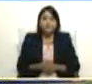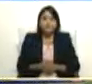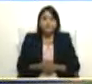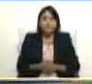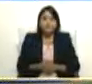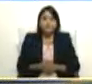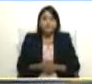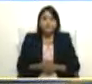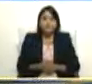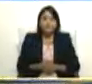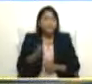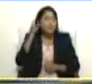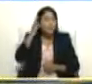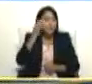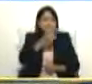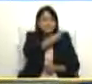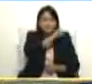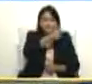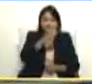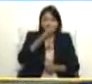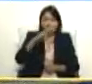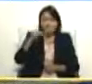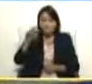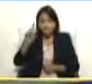doctora Camin Montilva,